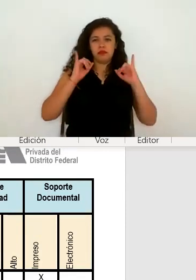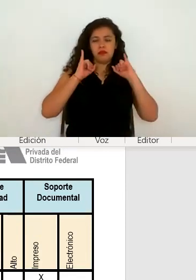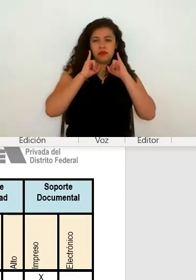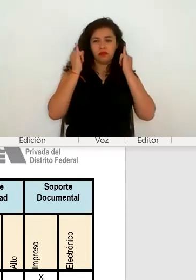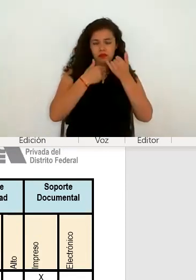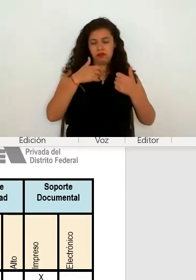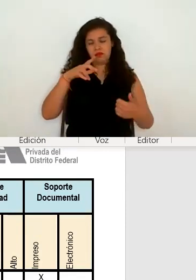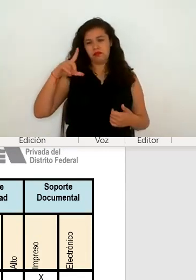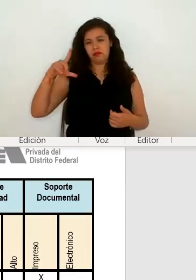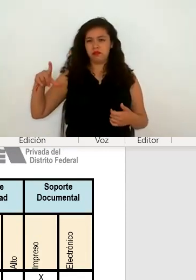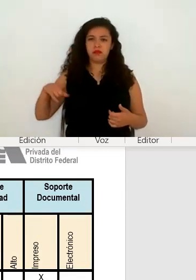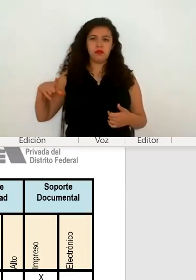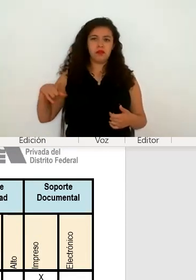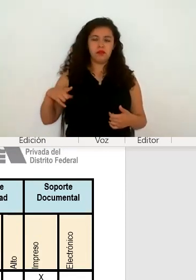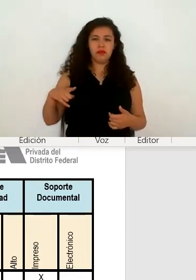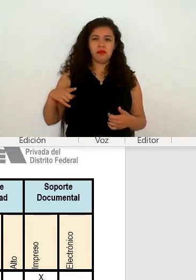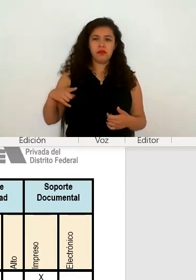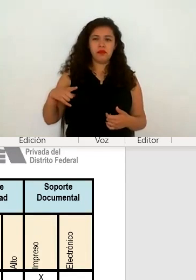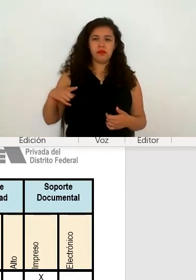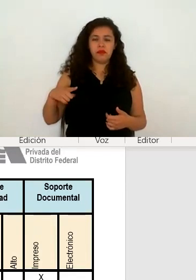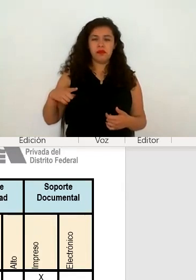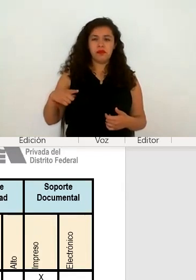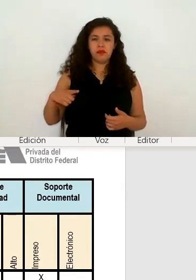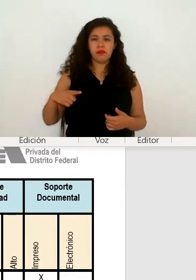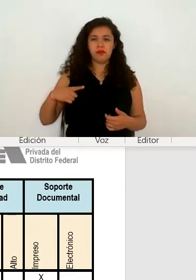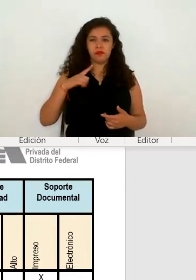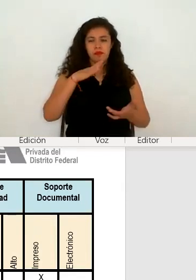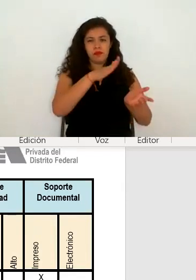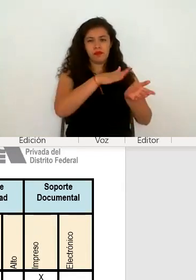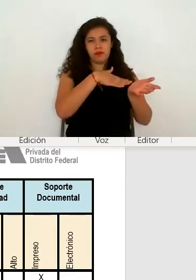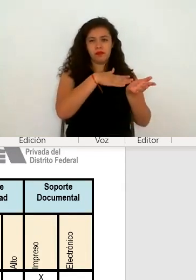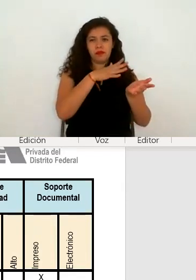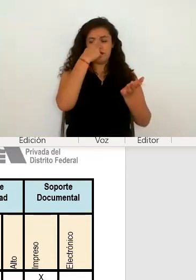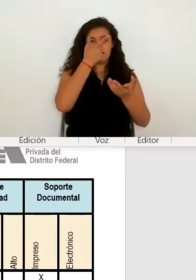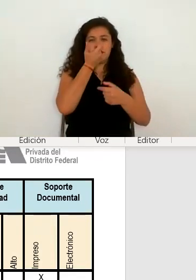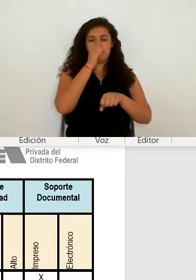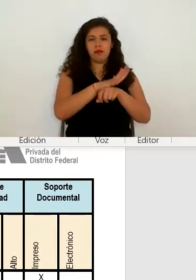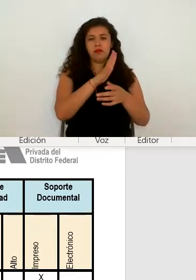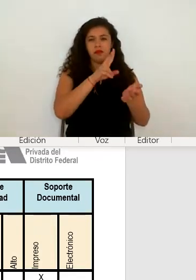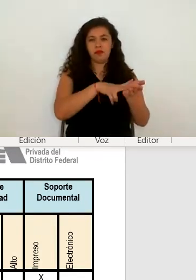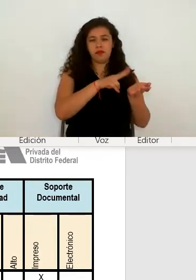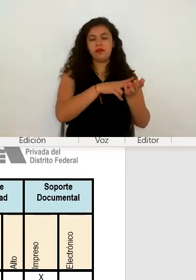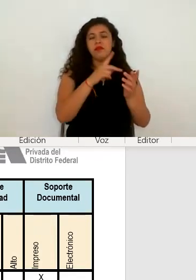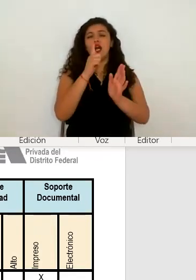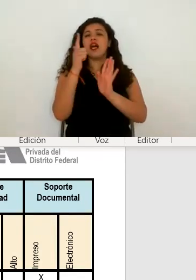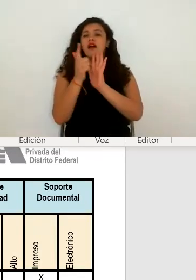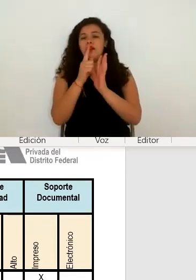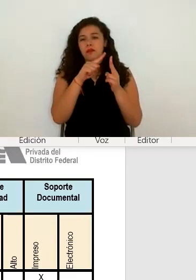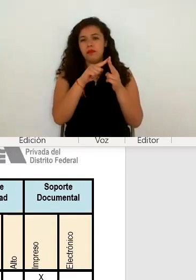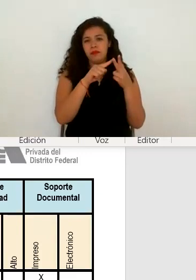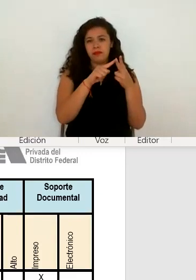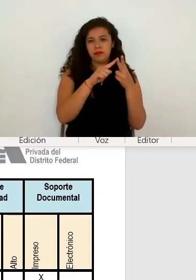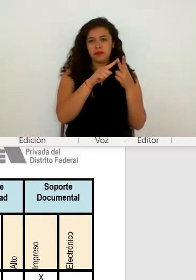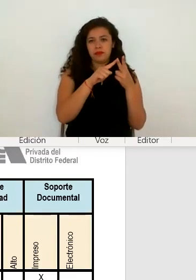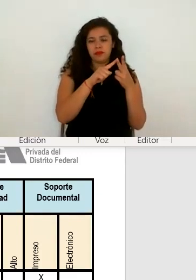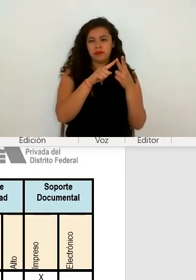Gobierno. Y aquí dice, son documentos con valor administrativo y legal, porque pueden ser las